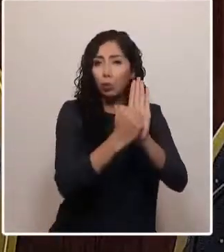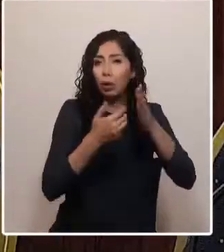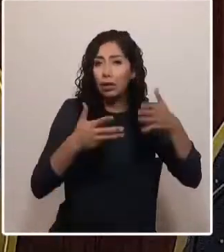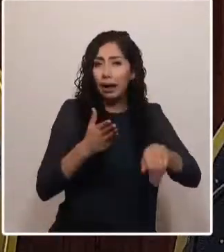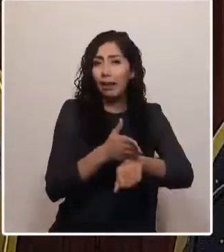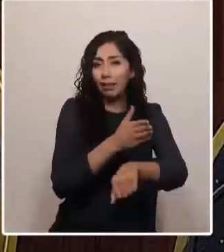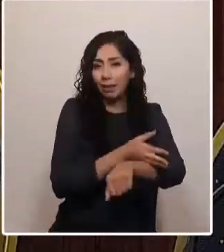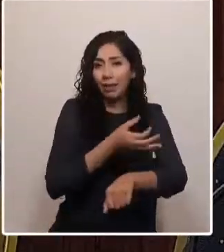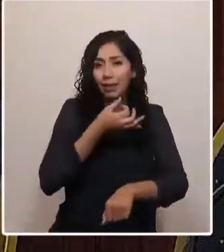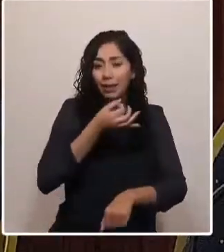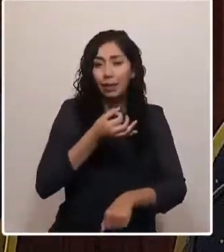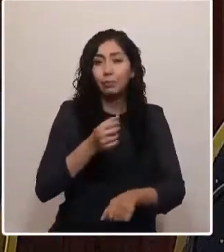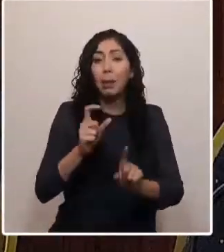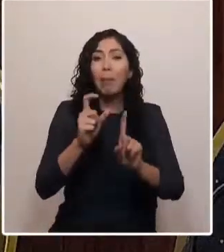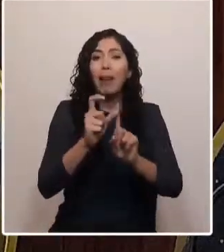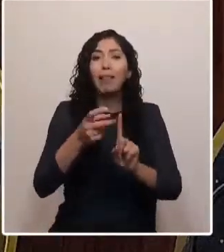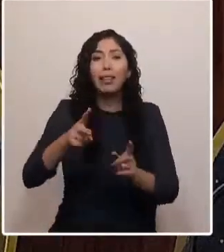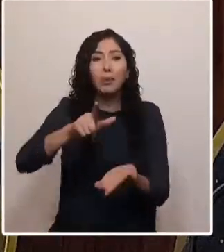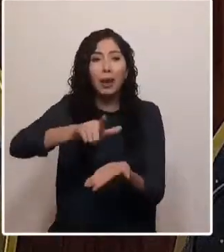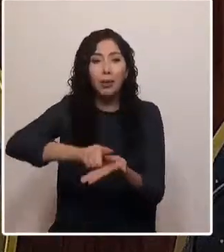Mayún.